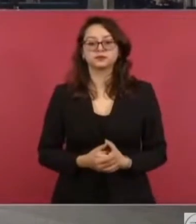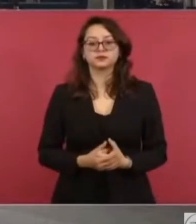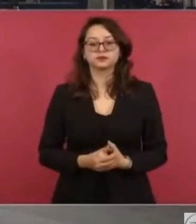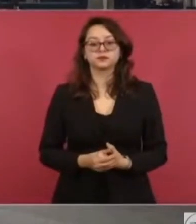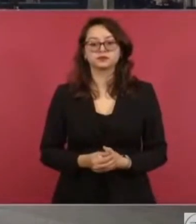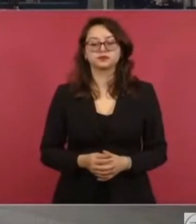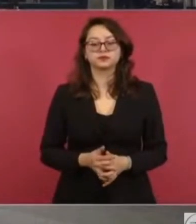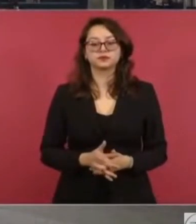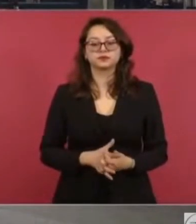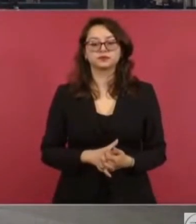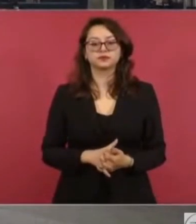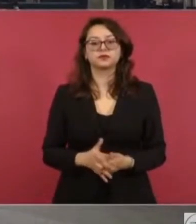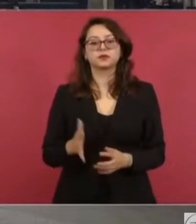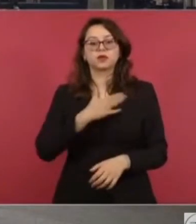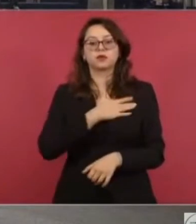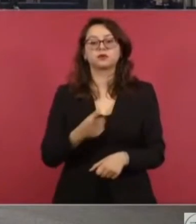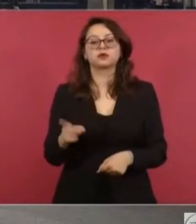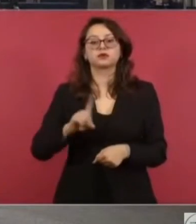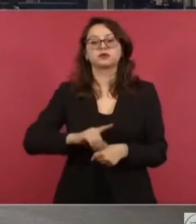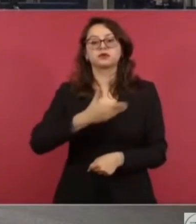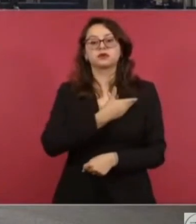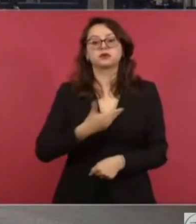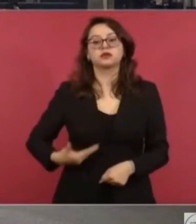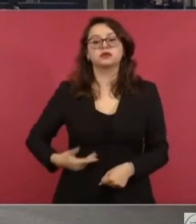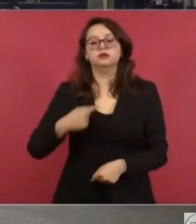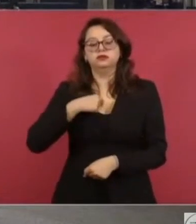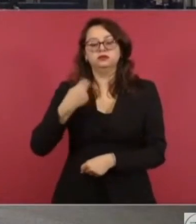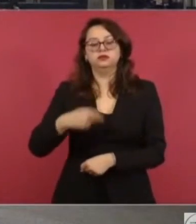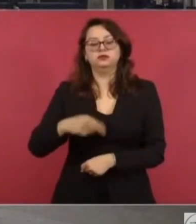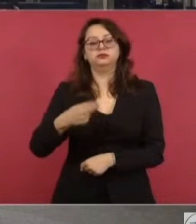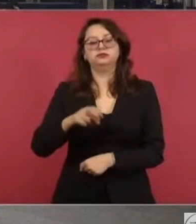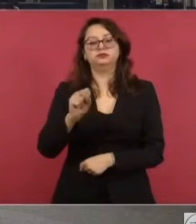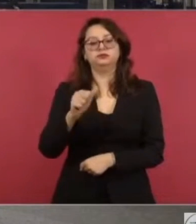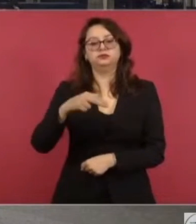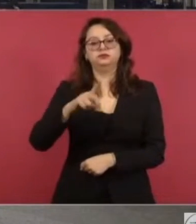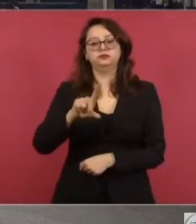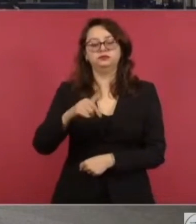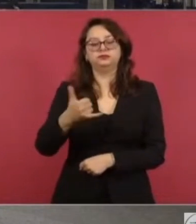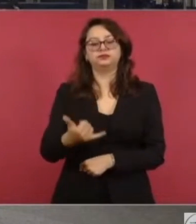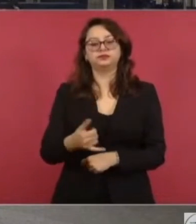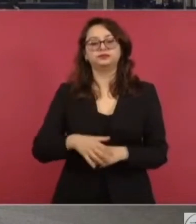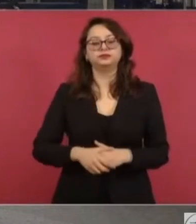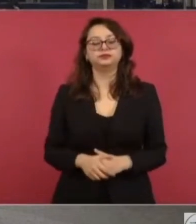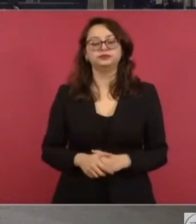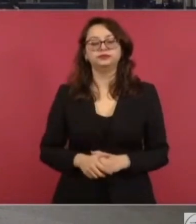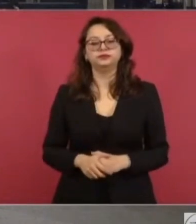Um, Buenos días, señor presidente. Sandy González, periodista de Quintana Roo, Canal 5 TV.